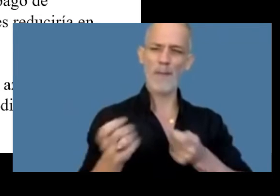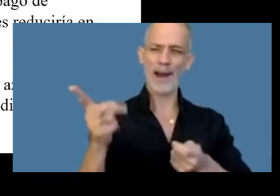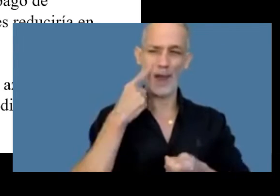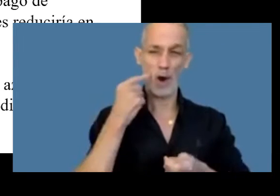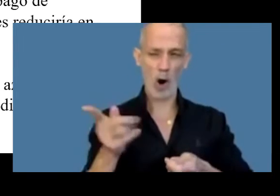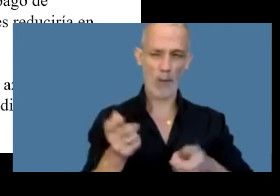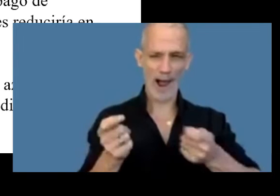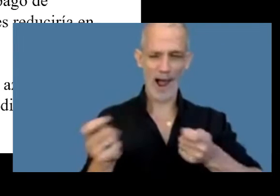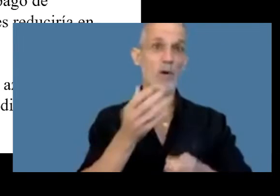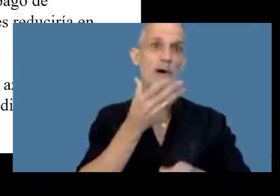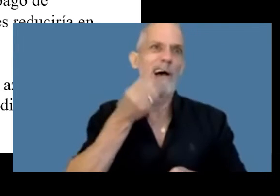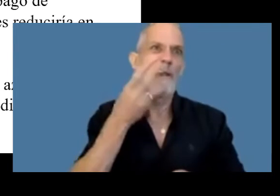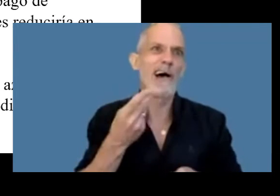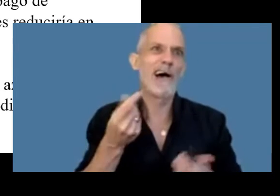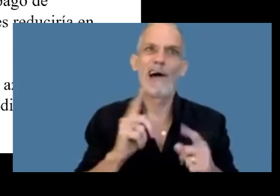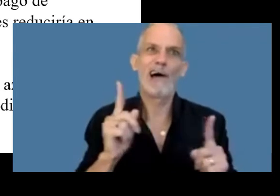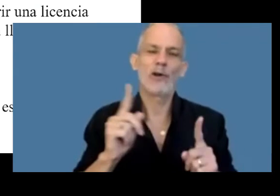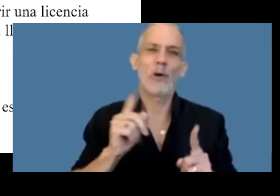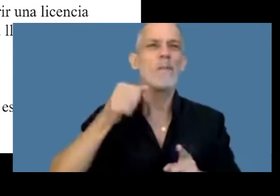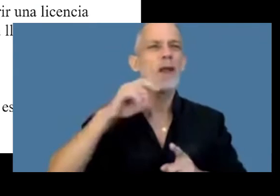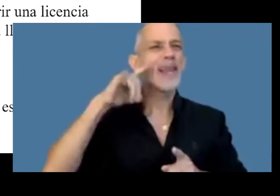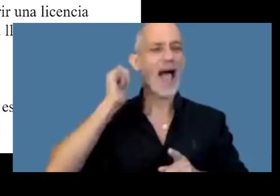unas bellezas, dijo Morinaga.